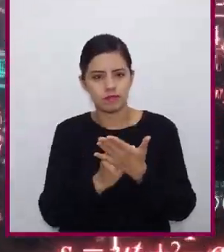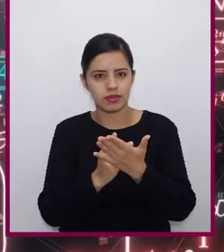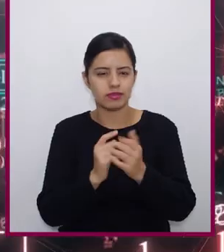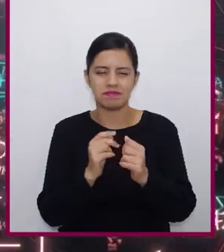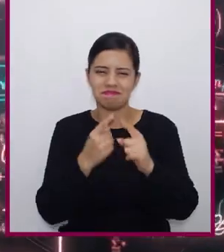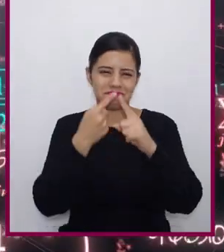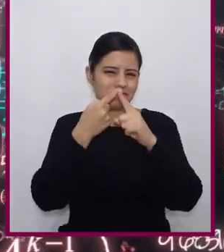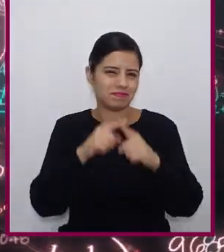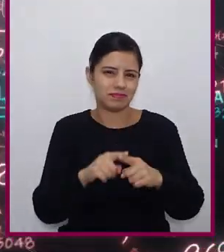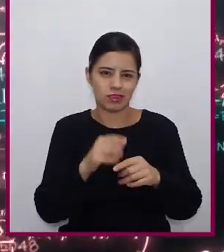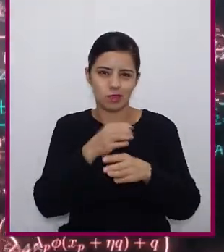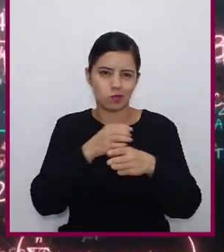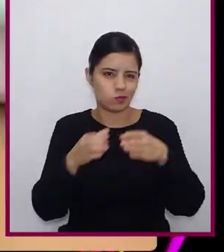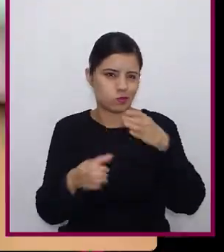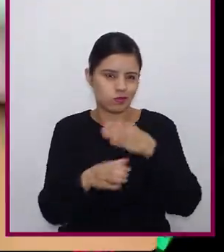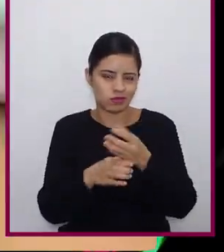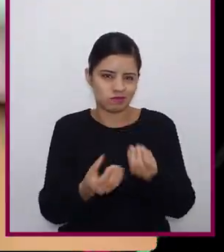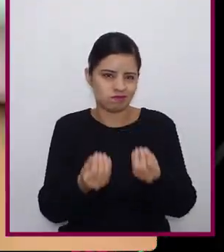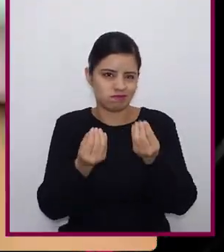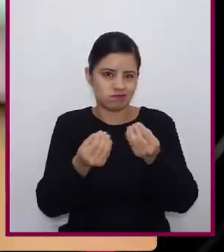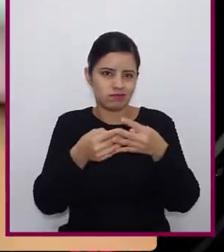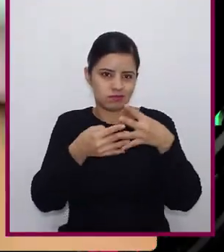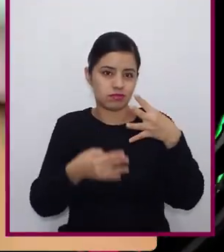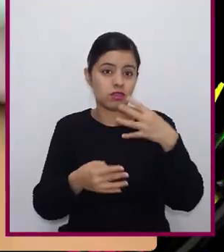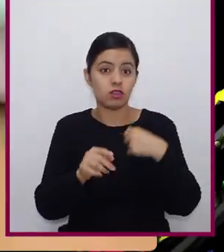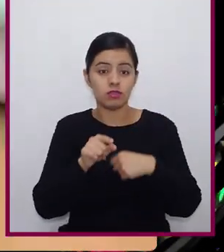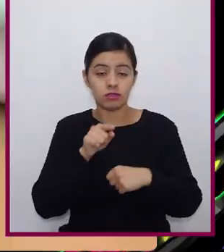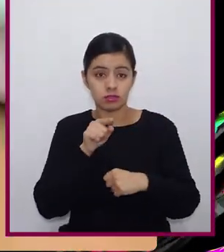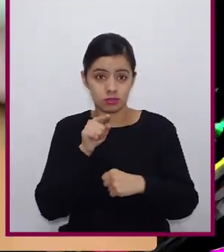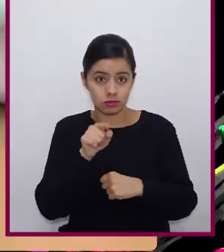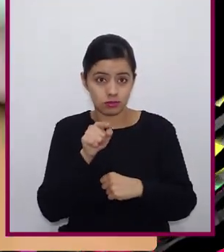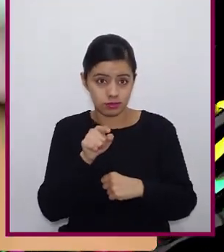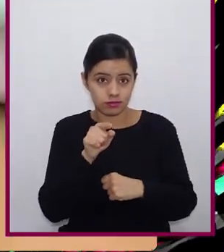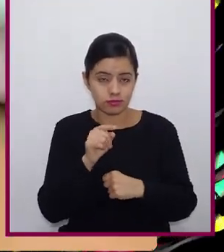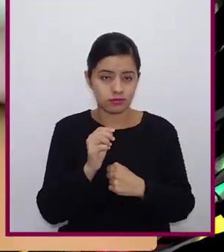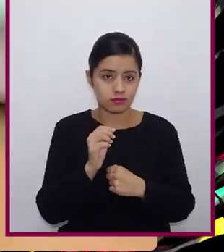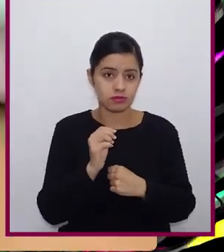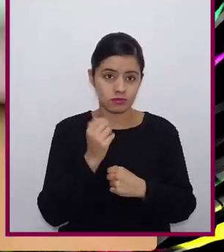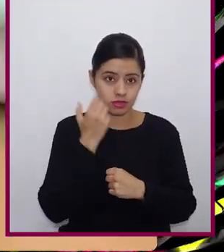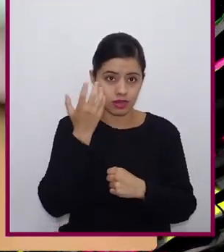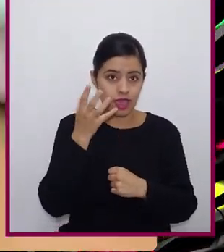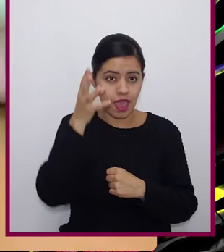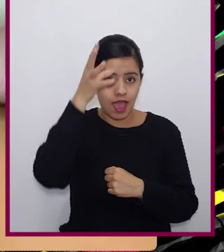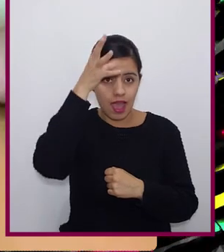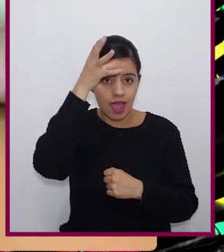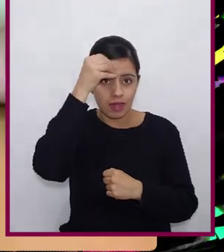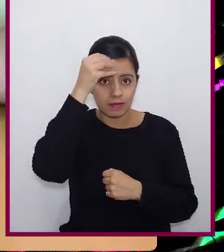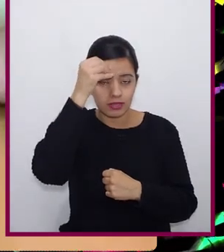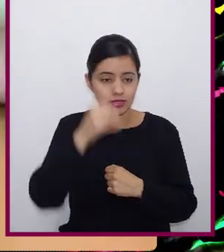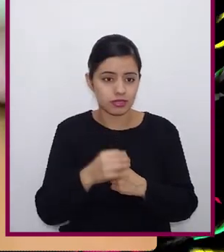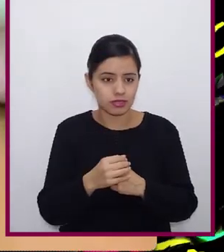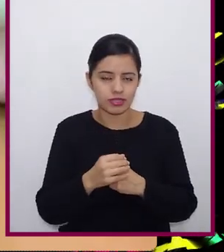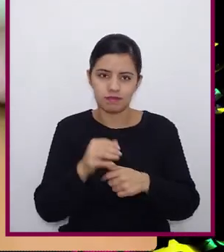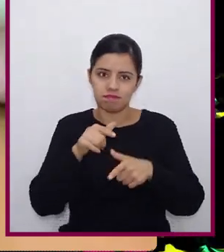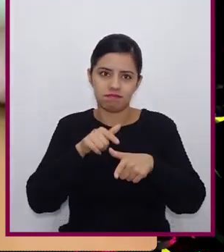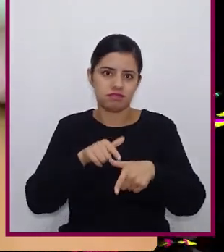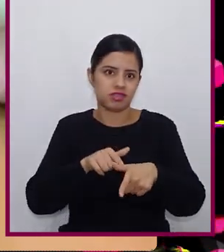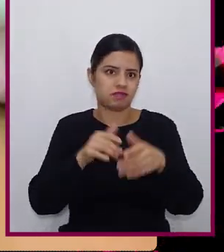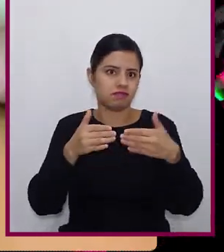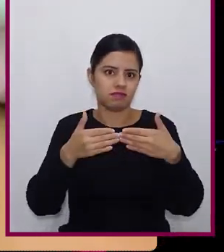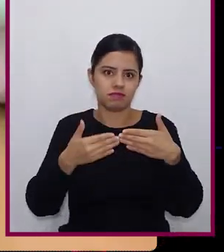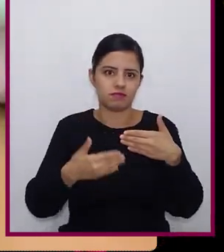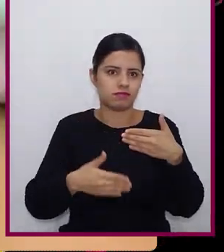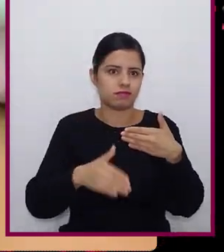infinidad de cosas. Entonces, si tú estás dispuesto a aprender de manera